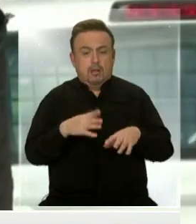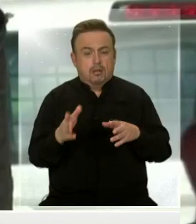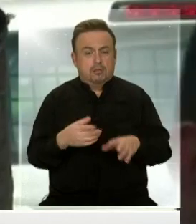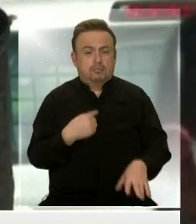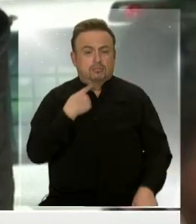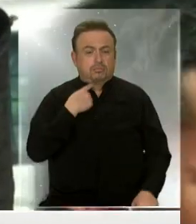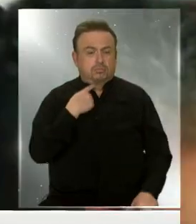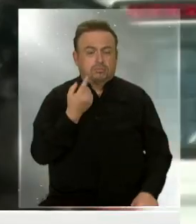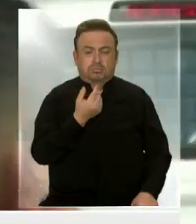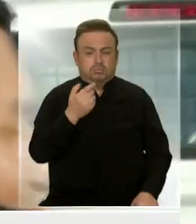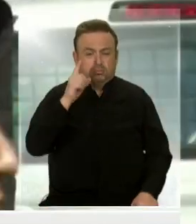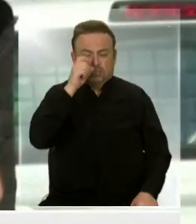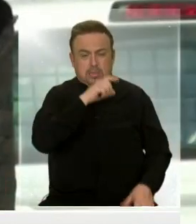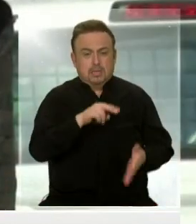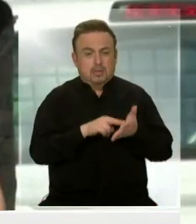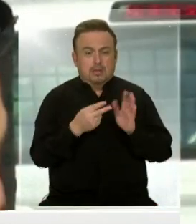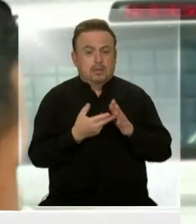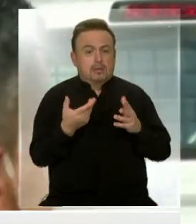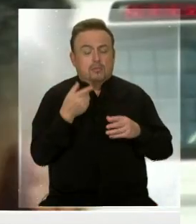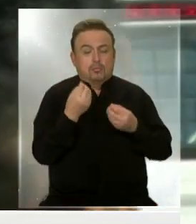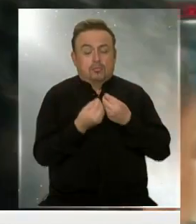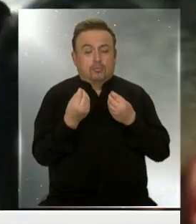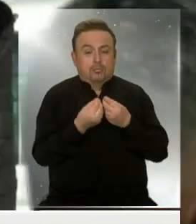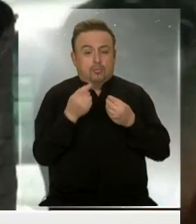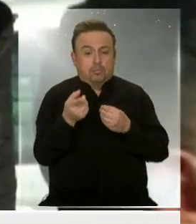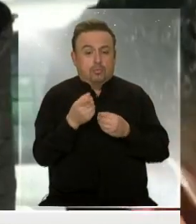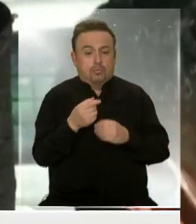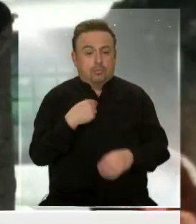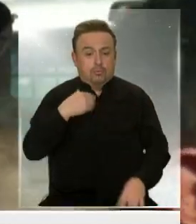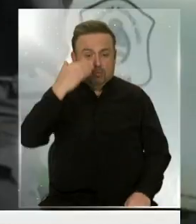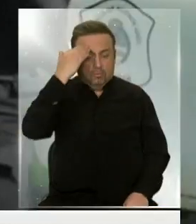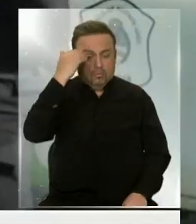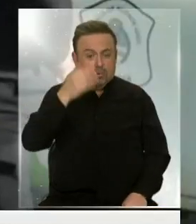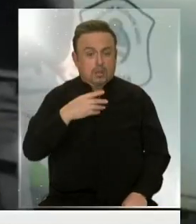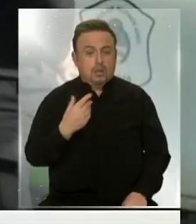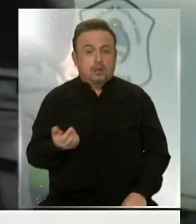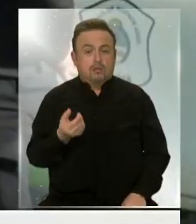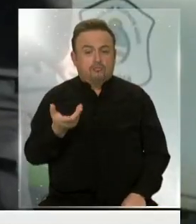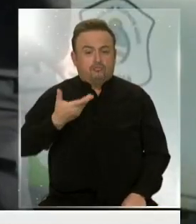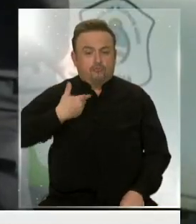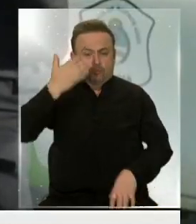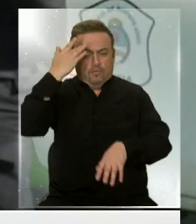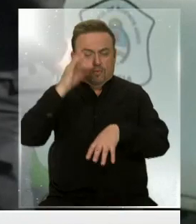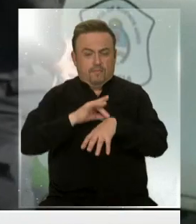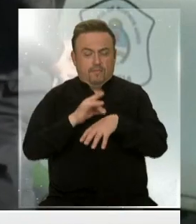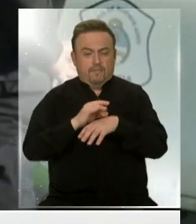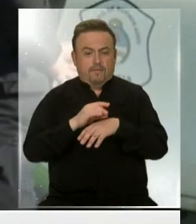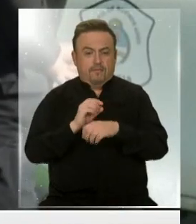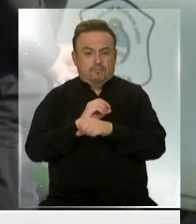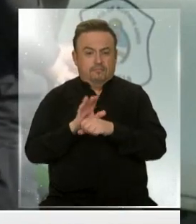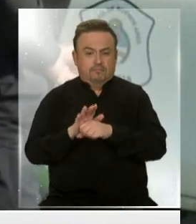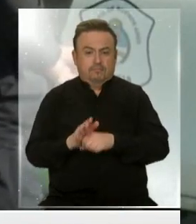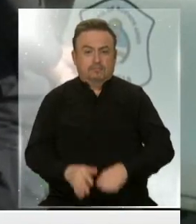ha sido un gran inconveniente debido a que hay muchos uniformados que se han contagiado.